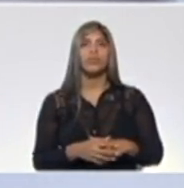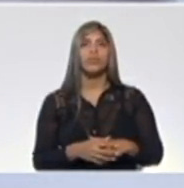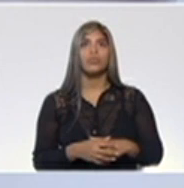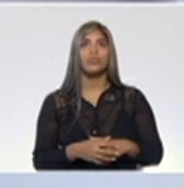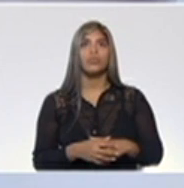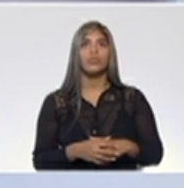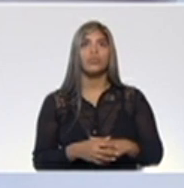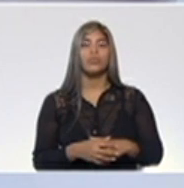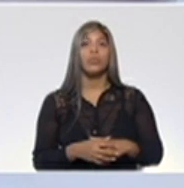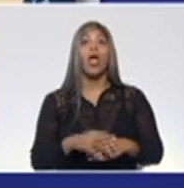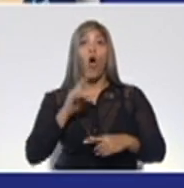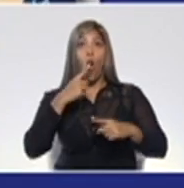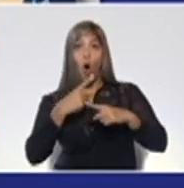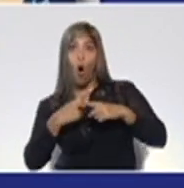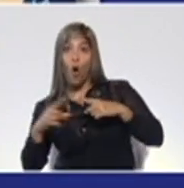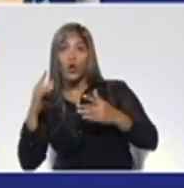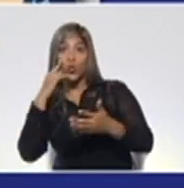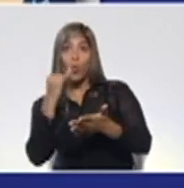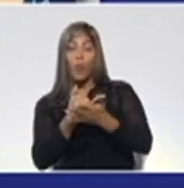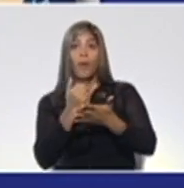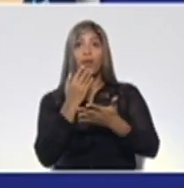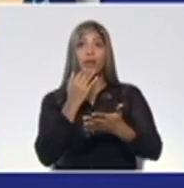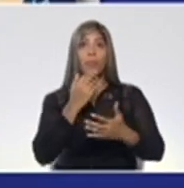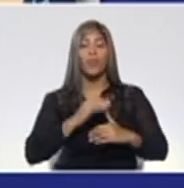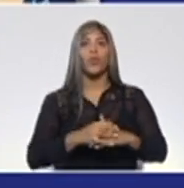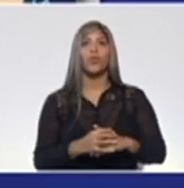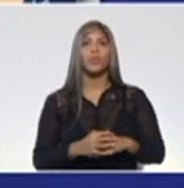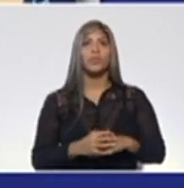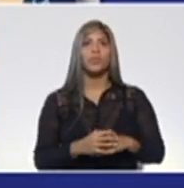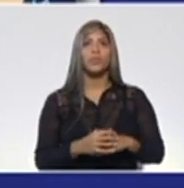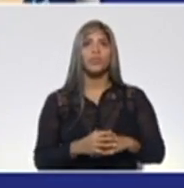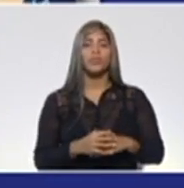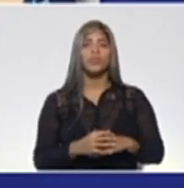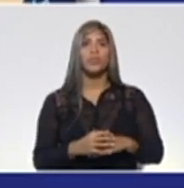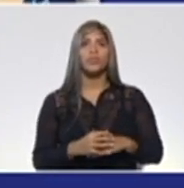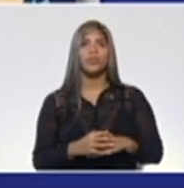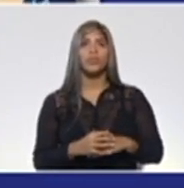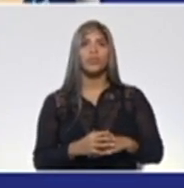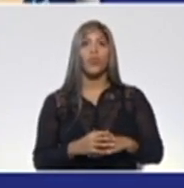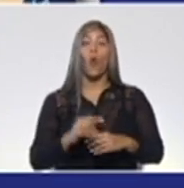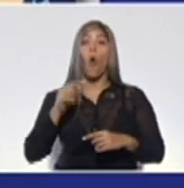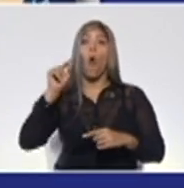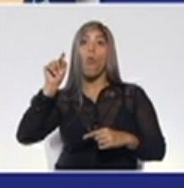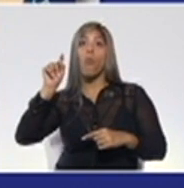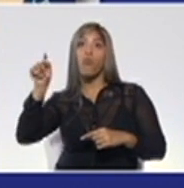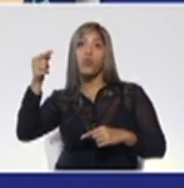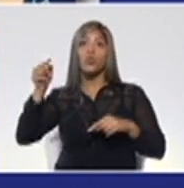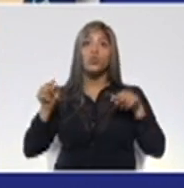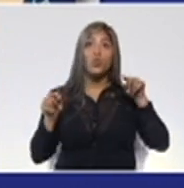Aquí encontramos otra imagen con ejemplos de puntos